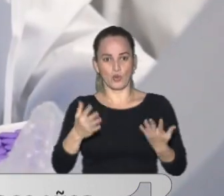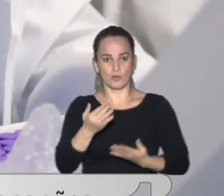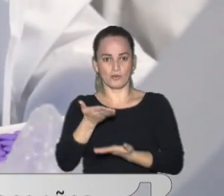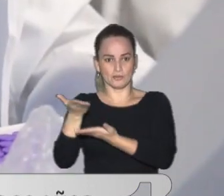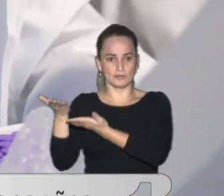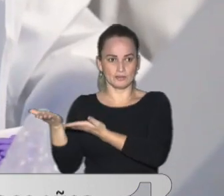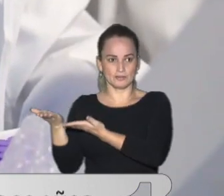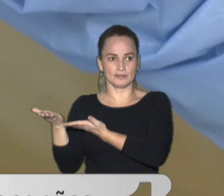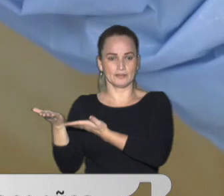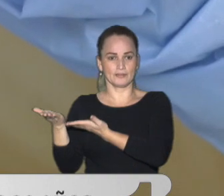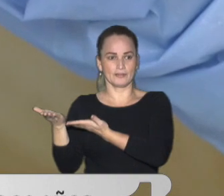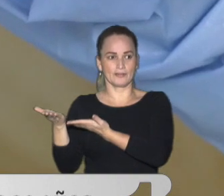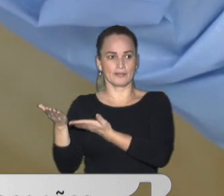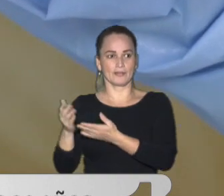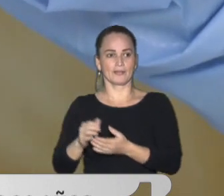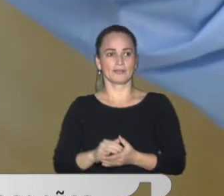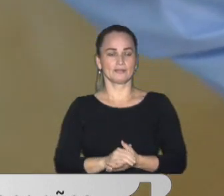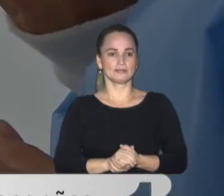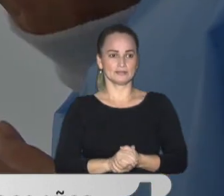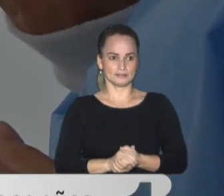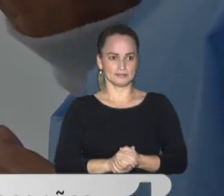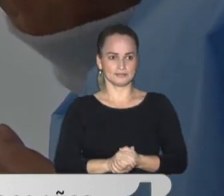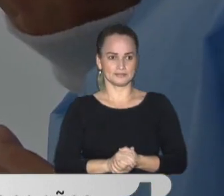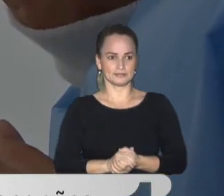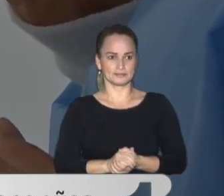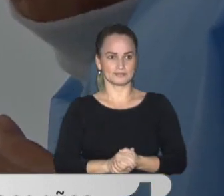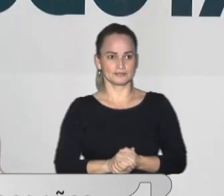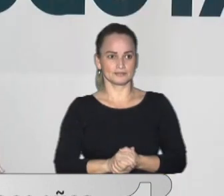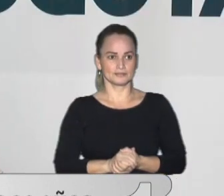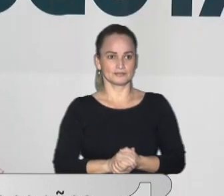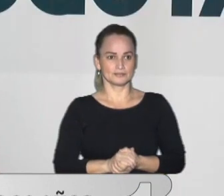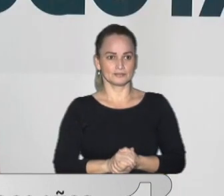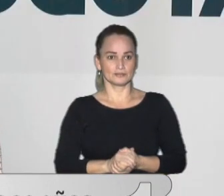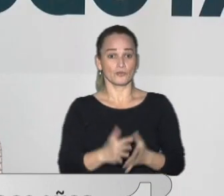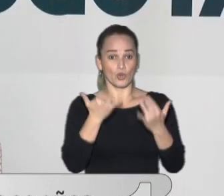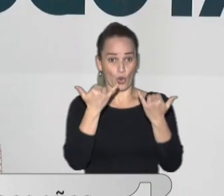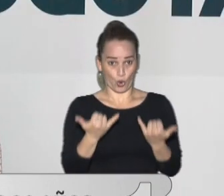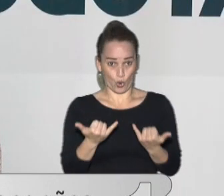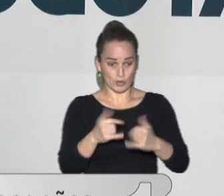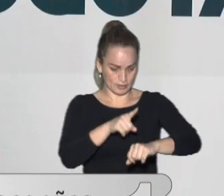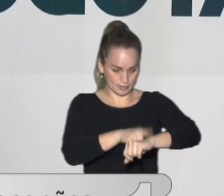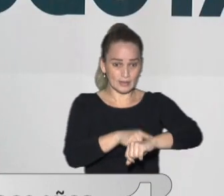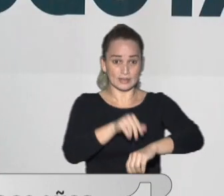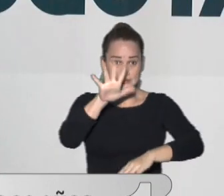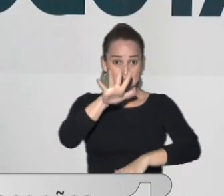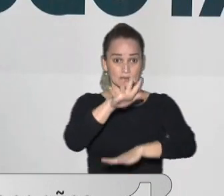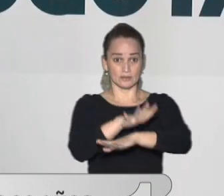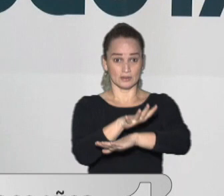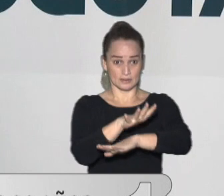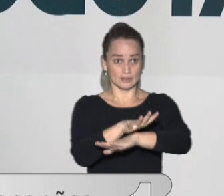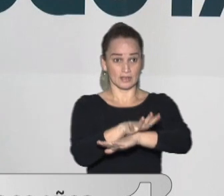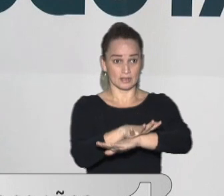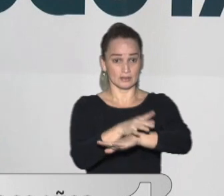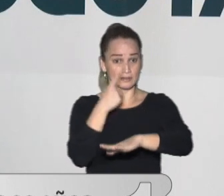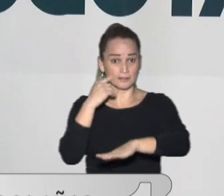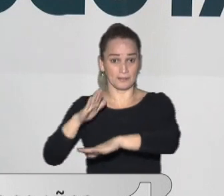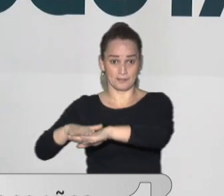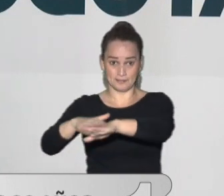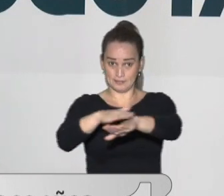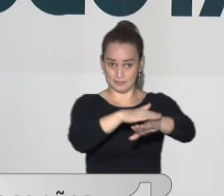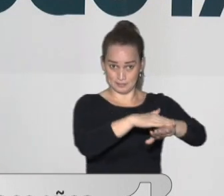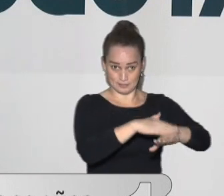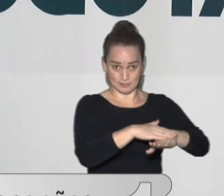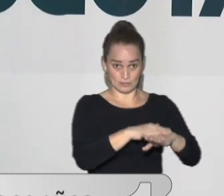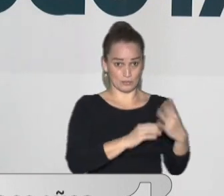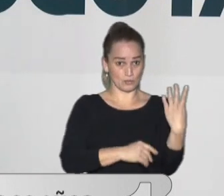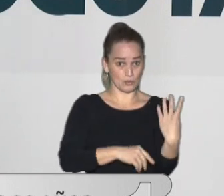2.000, Nueva EPS 2.000 y Sanidad de la Policía 2.000. Hoy a las 5 de la tarde, esas cuatro